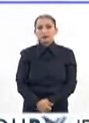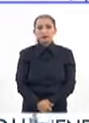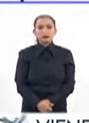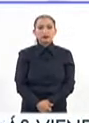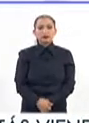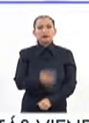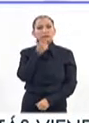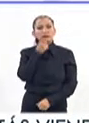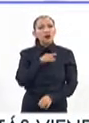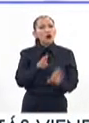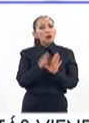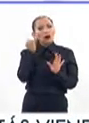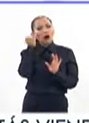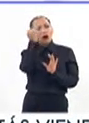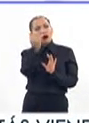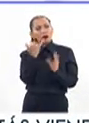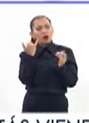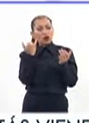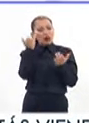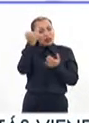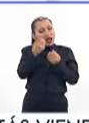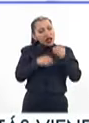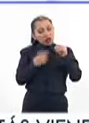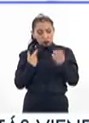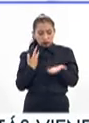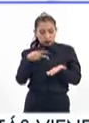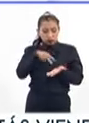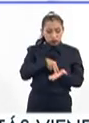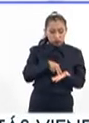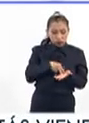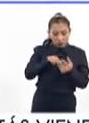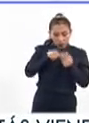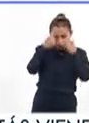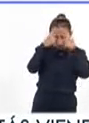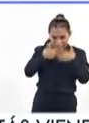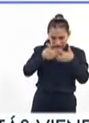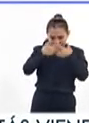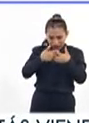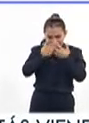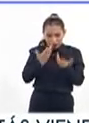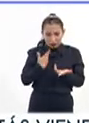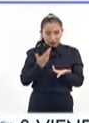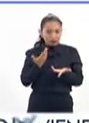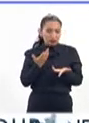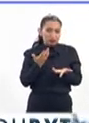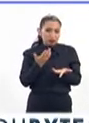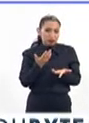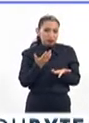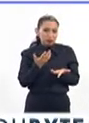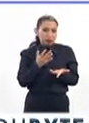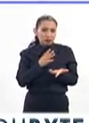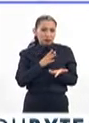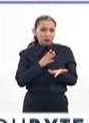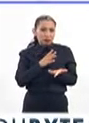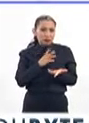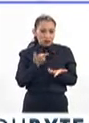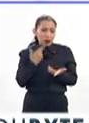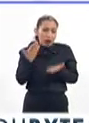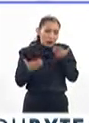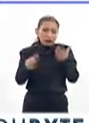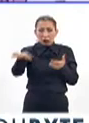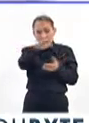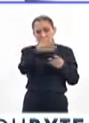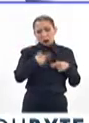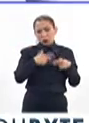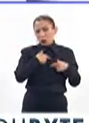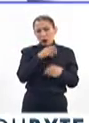Dime algo, ¿cómo surge el proceso creativo? ¿Te levantas? Bueno, digamos que da para mucho yo creo que todas las